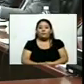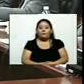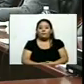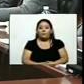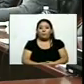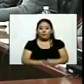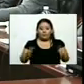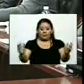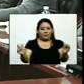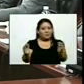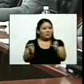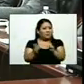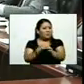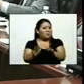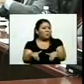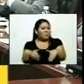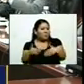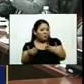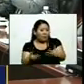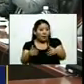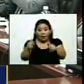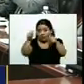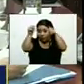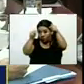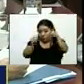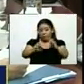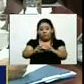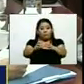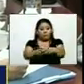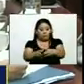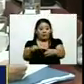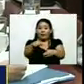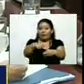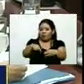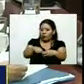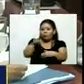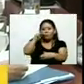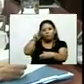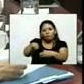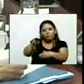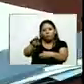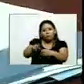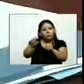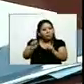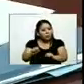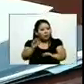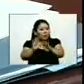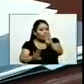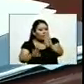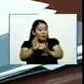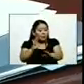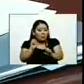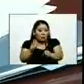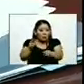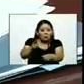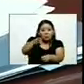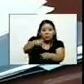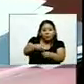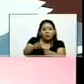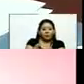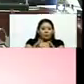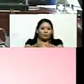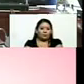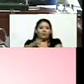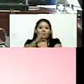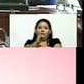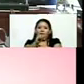La reunión servirá de insumo para las Naciones Unidas, quien evaluará una posible participación en la Comisión Internacional contra